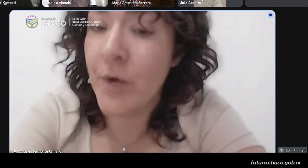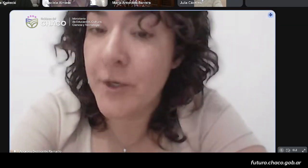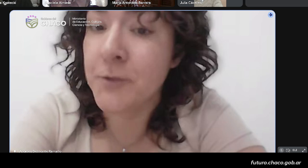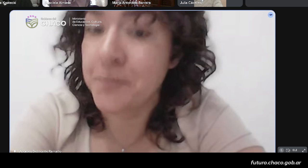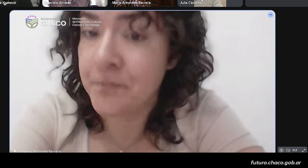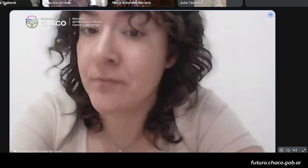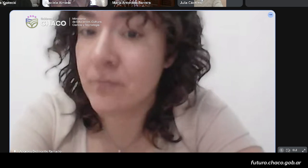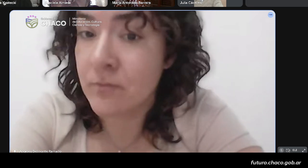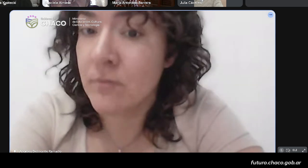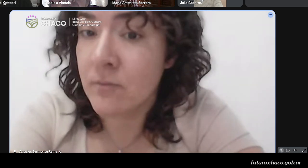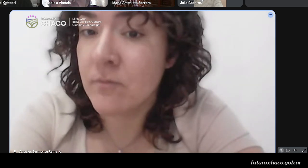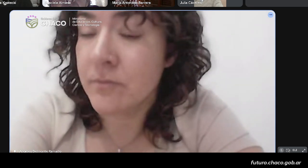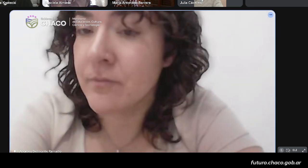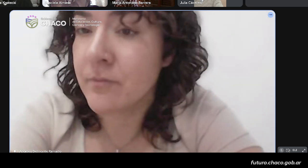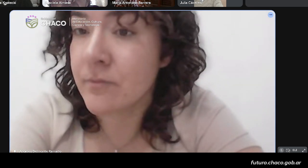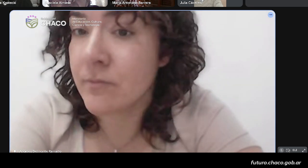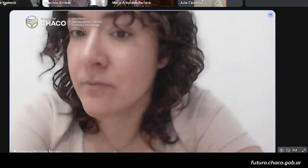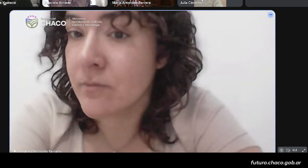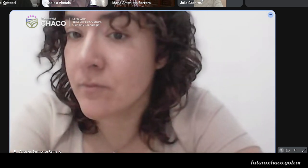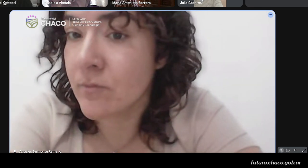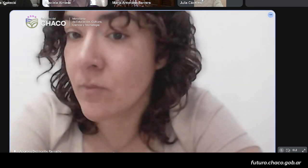Muy bueno.